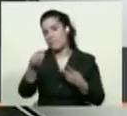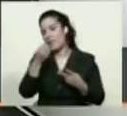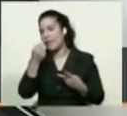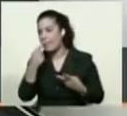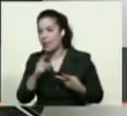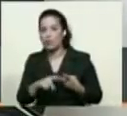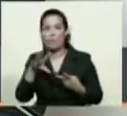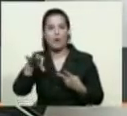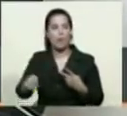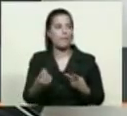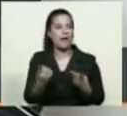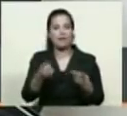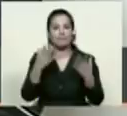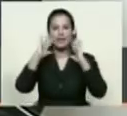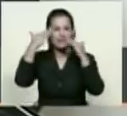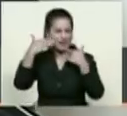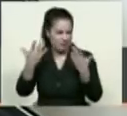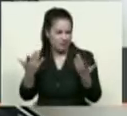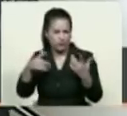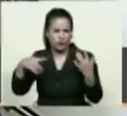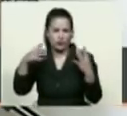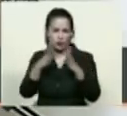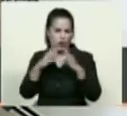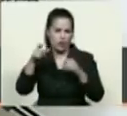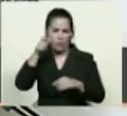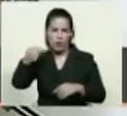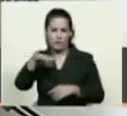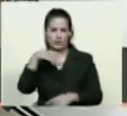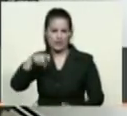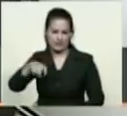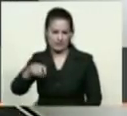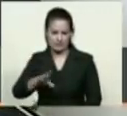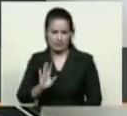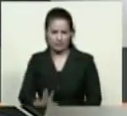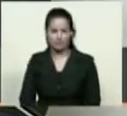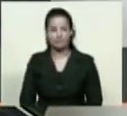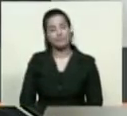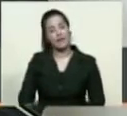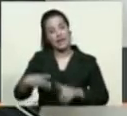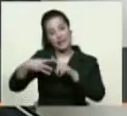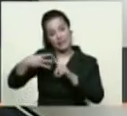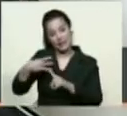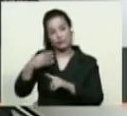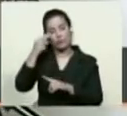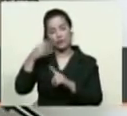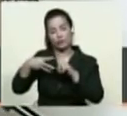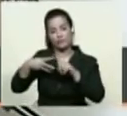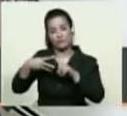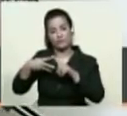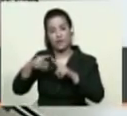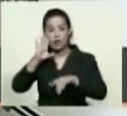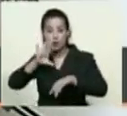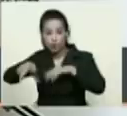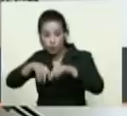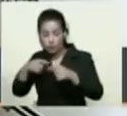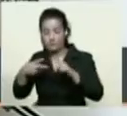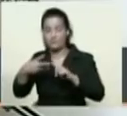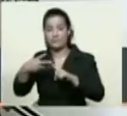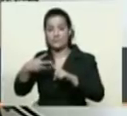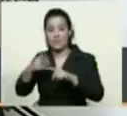para atender las necesidades del pueblo de Venezuela. Así que son tres cosas: sabotaje, corrupción